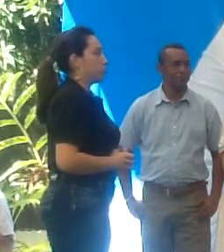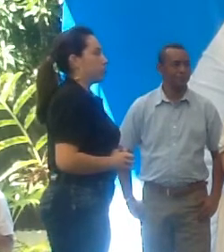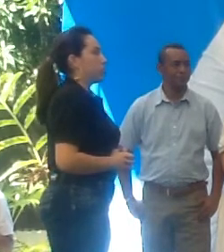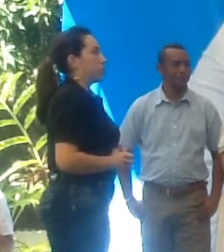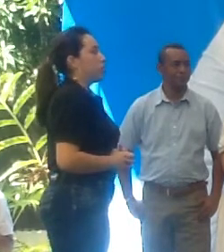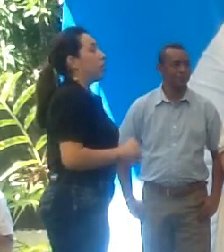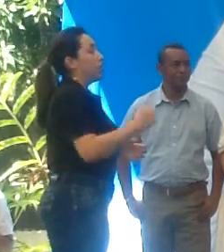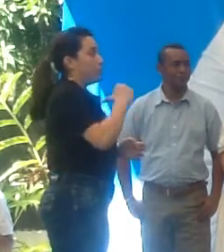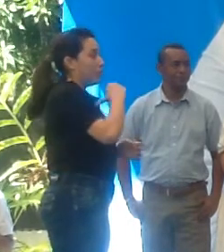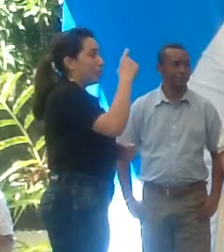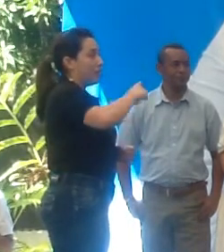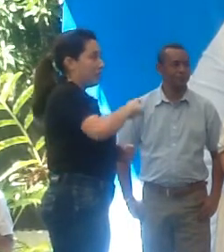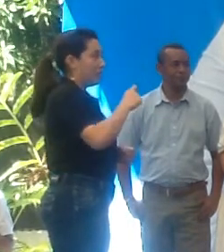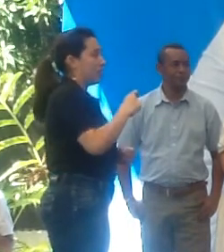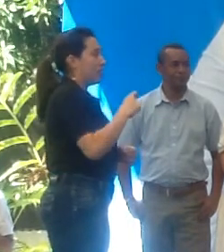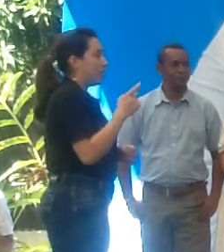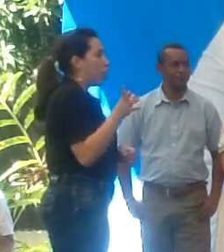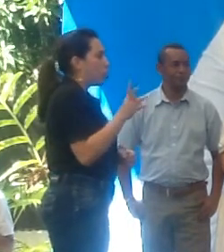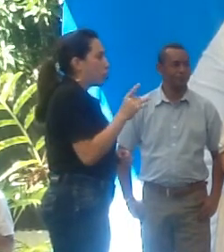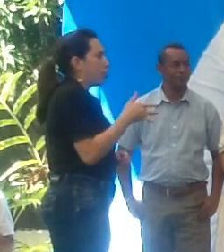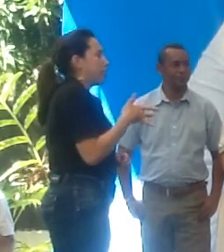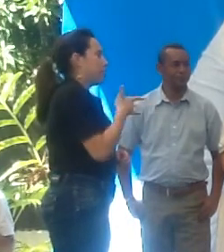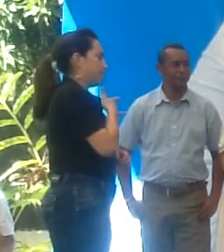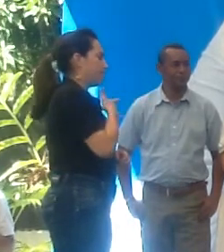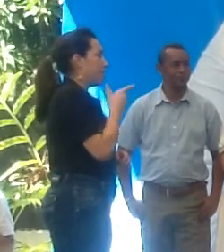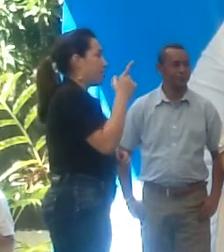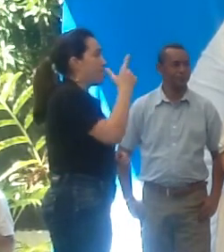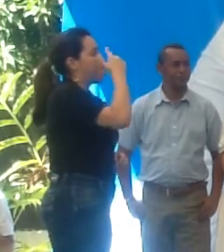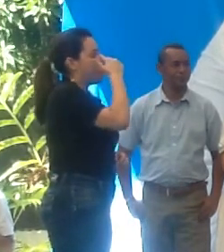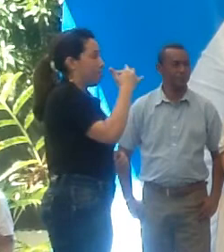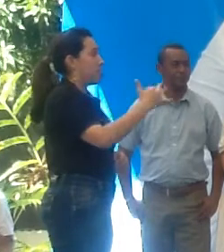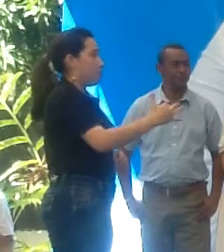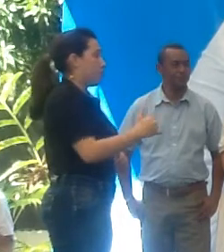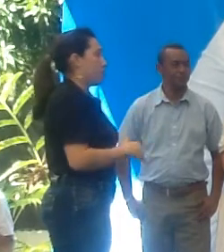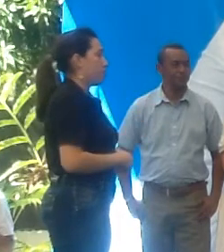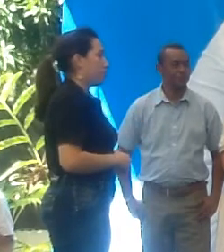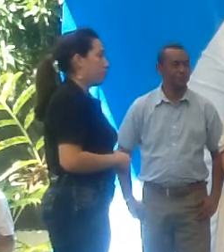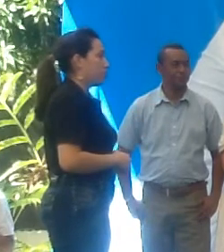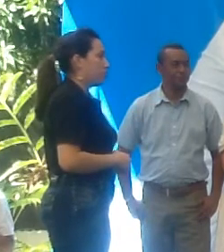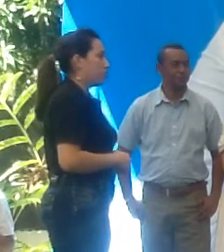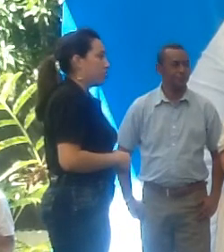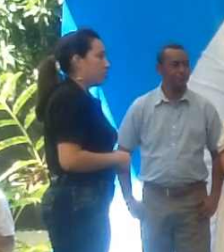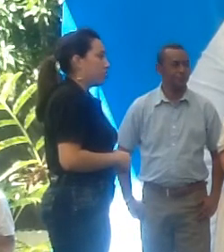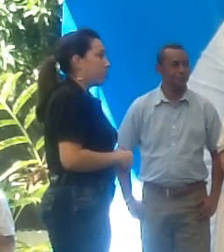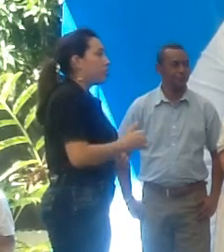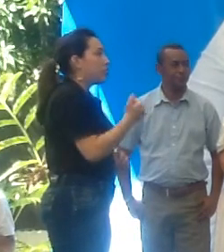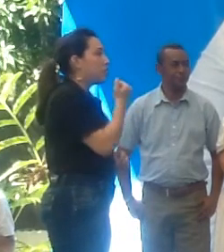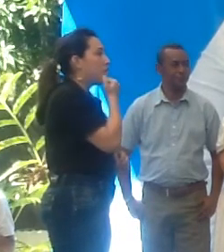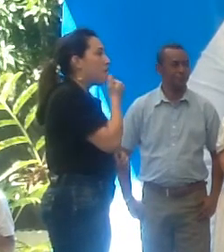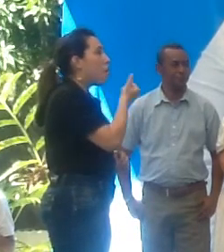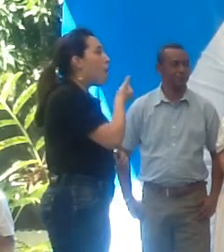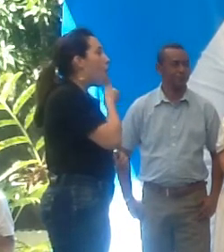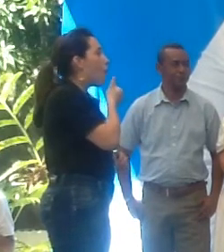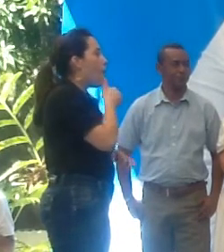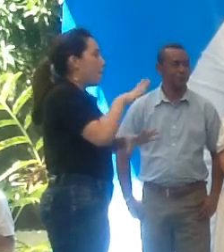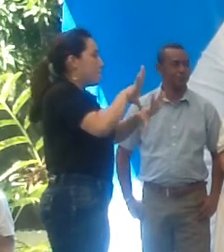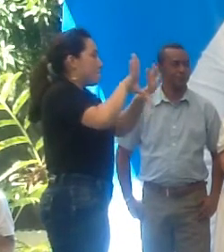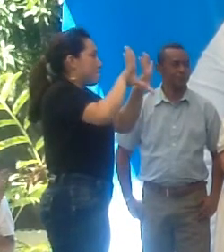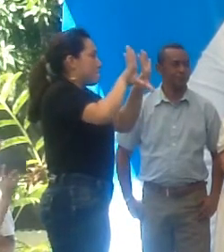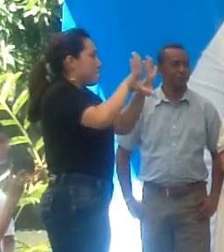Tenemos una necesidad sentida en la ciudad de Santa Marta, el desabastecimiento de agua.